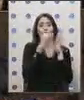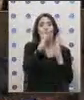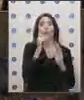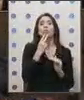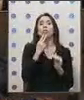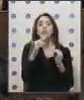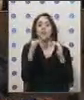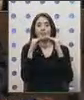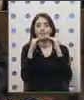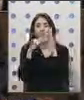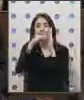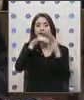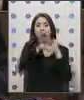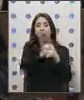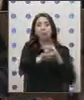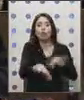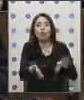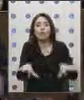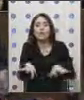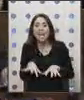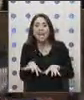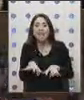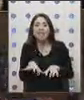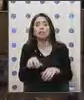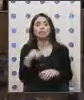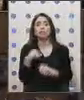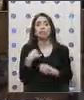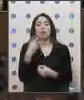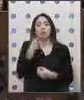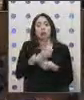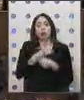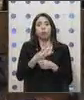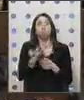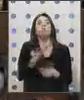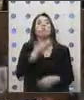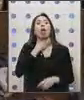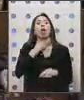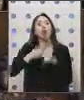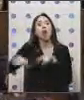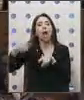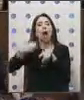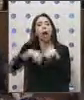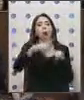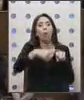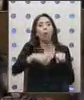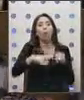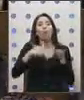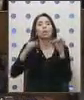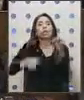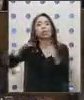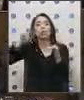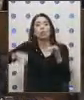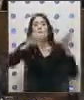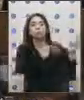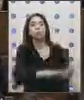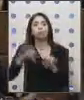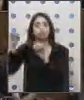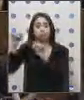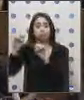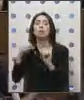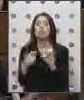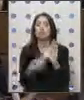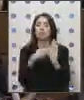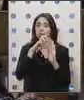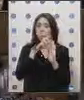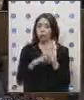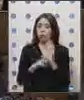hogar del adulto mayor que son producto de deudas ejecutados. Este proyecto avanza